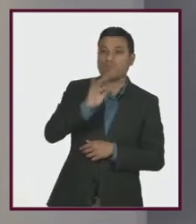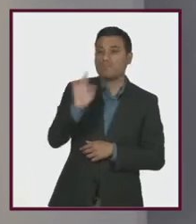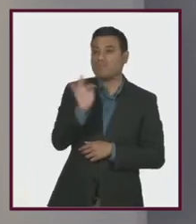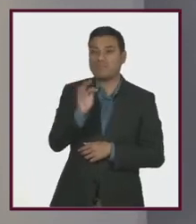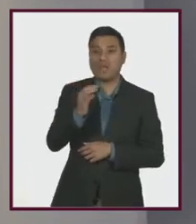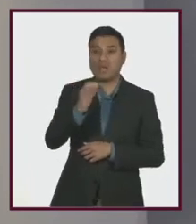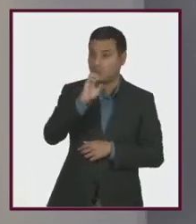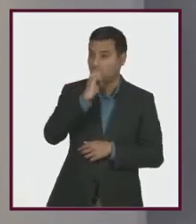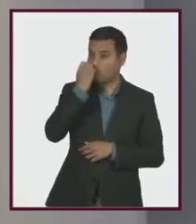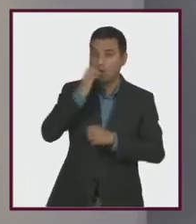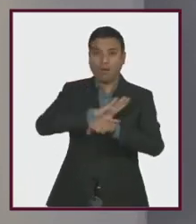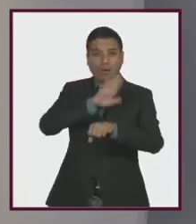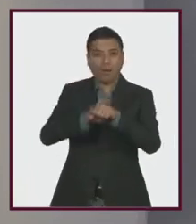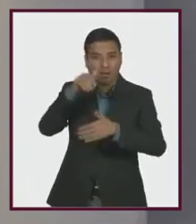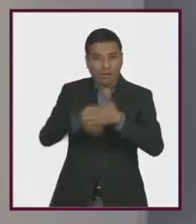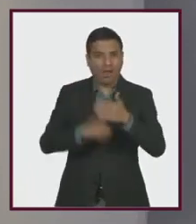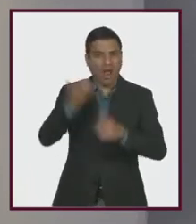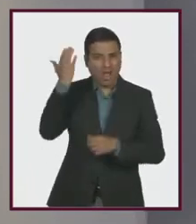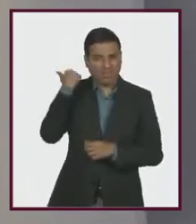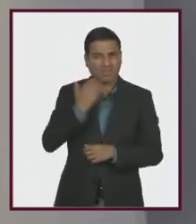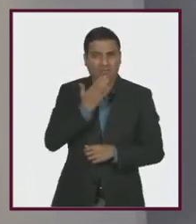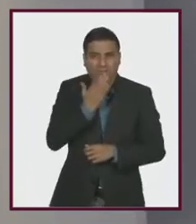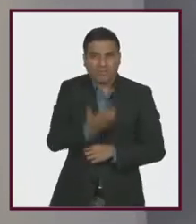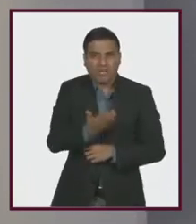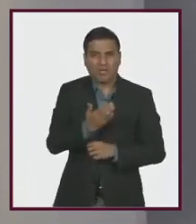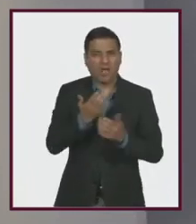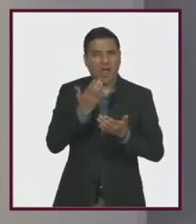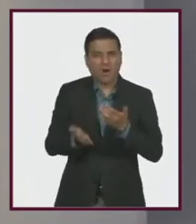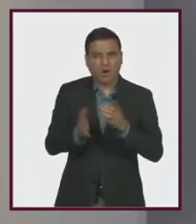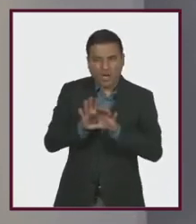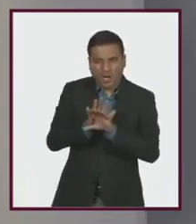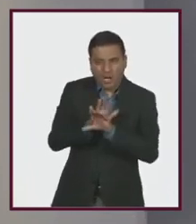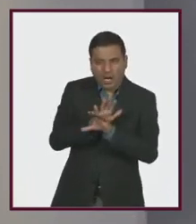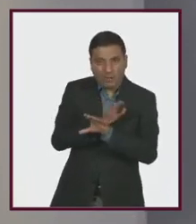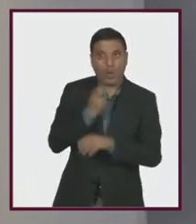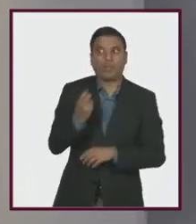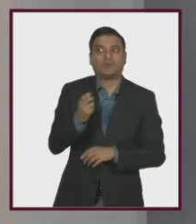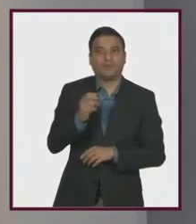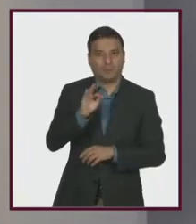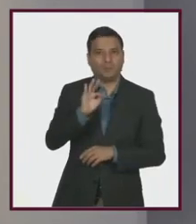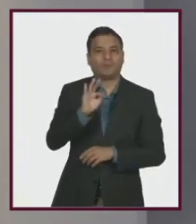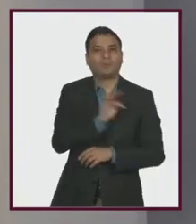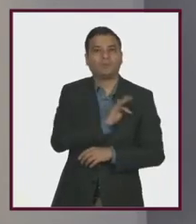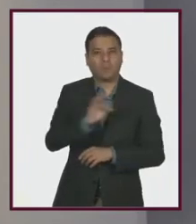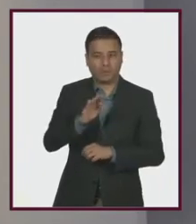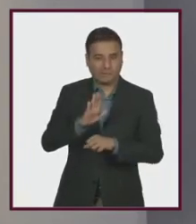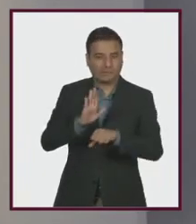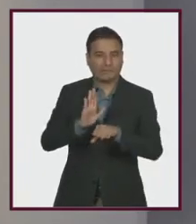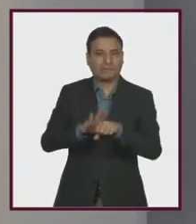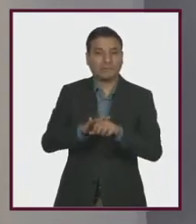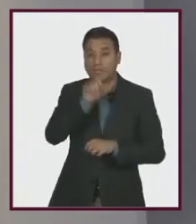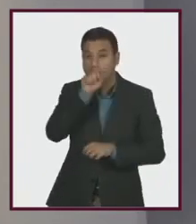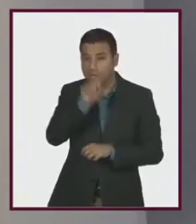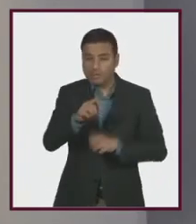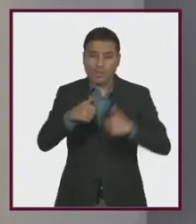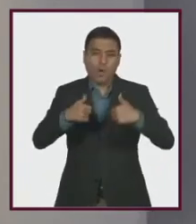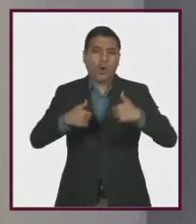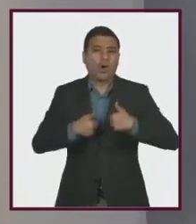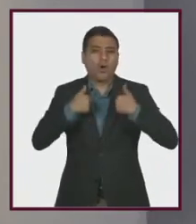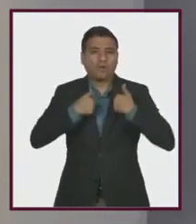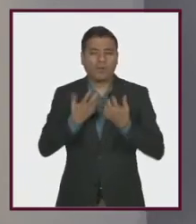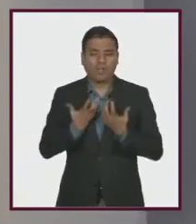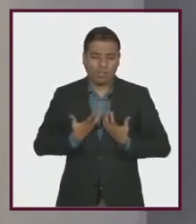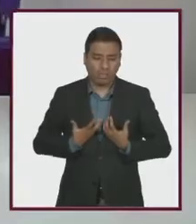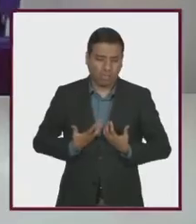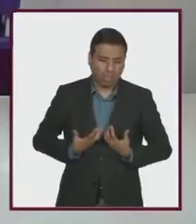buen estudiante o una buena estudiante, eso puede ser una señal de alarma. Verlos tristes, bajoneados, muy ansiosos